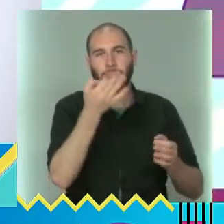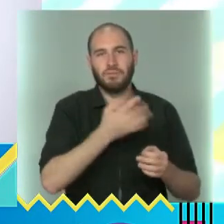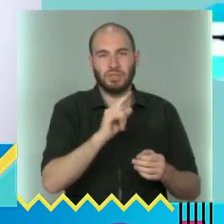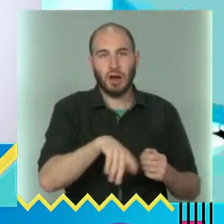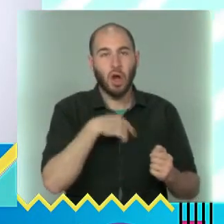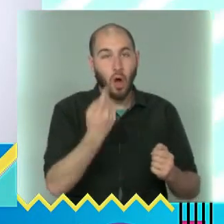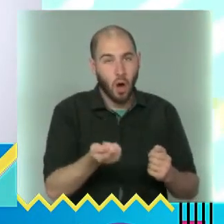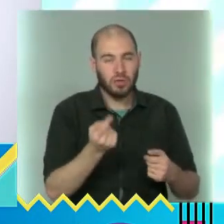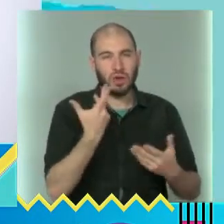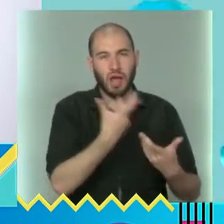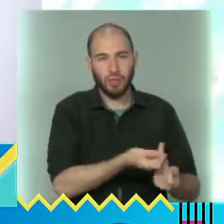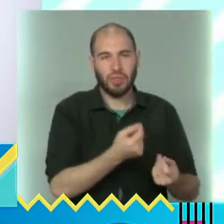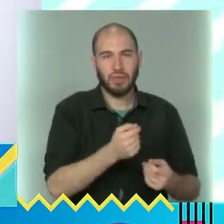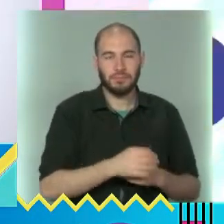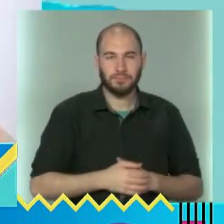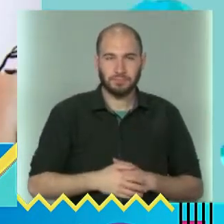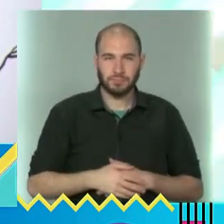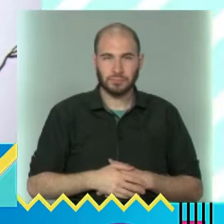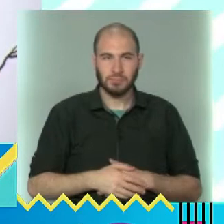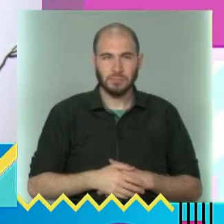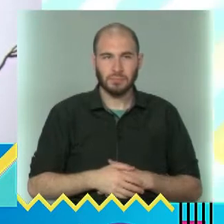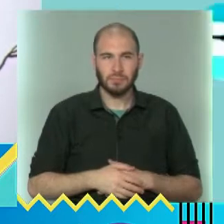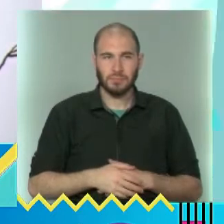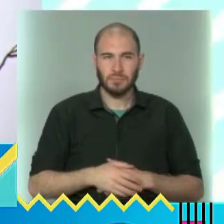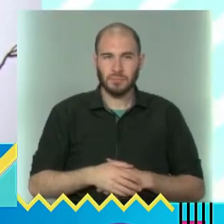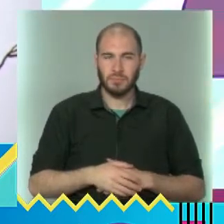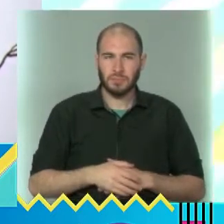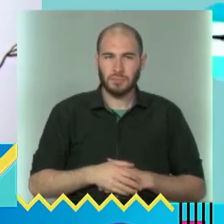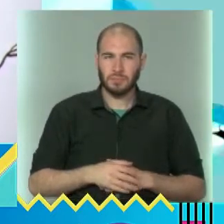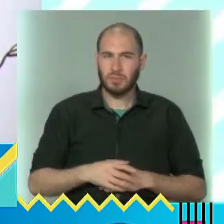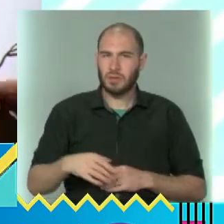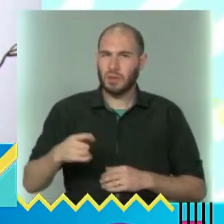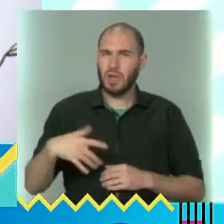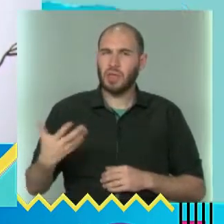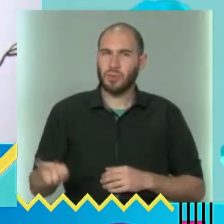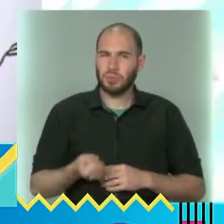profesional el que tendría que tomar esta situación. Cuando encontrás